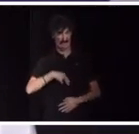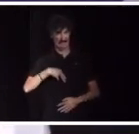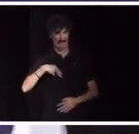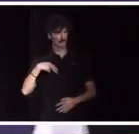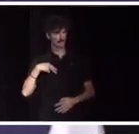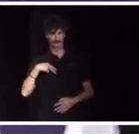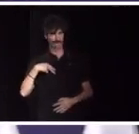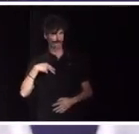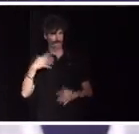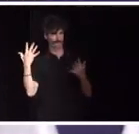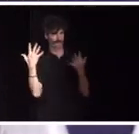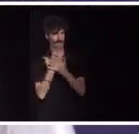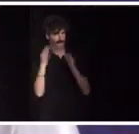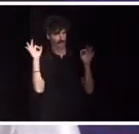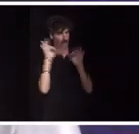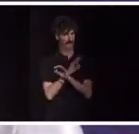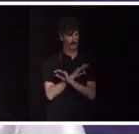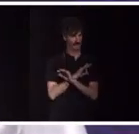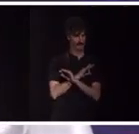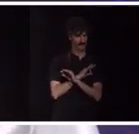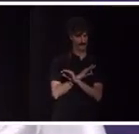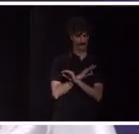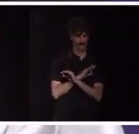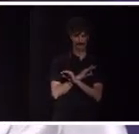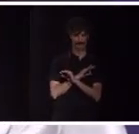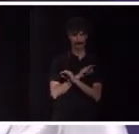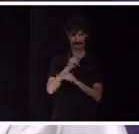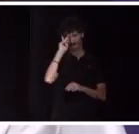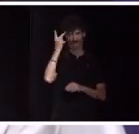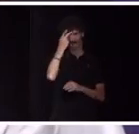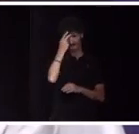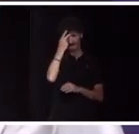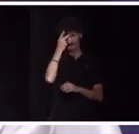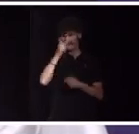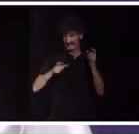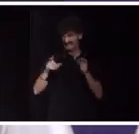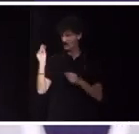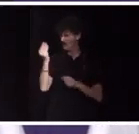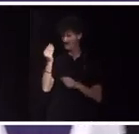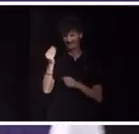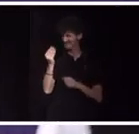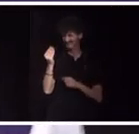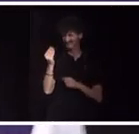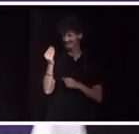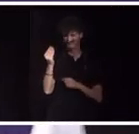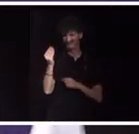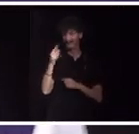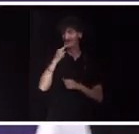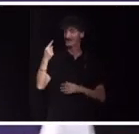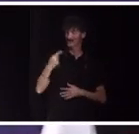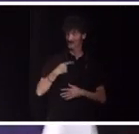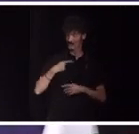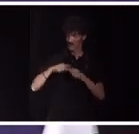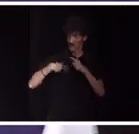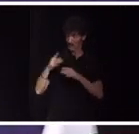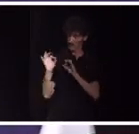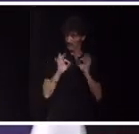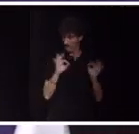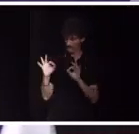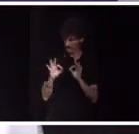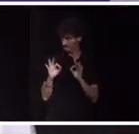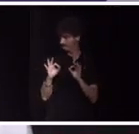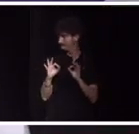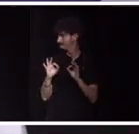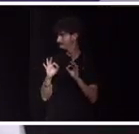nos cuadra. Y a la gente joven tampoco. Y nos han dicho que después del preparado